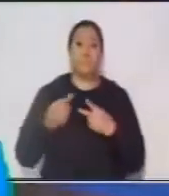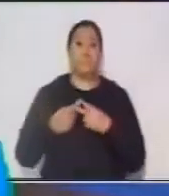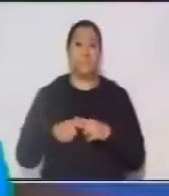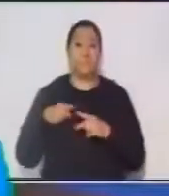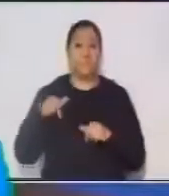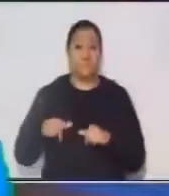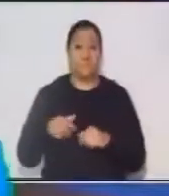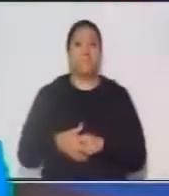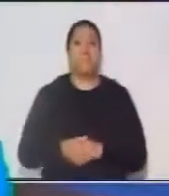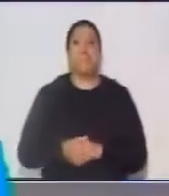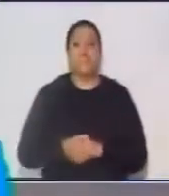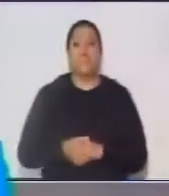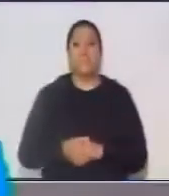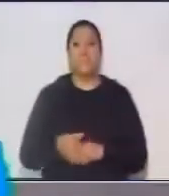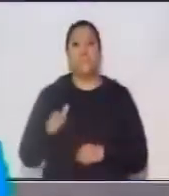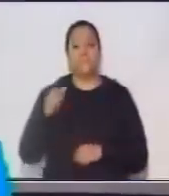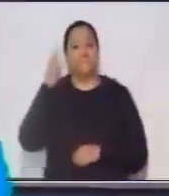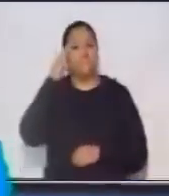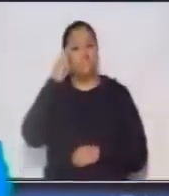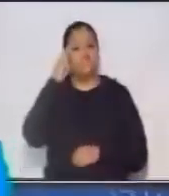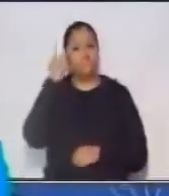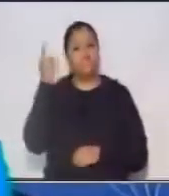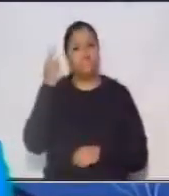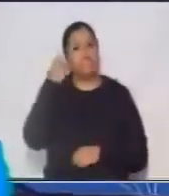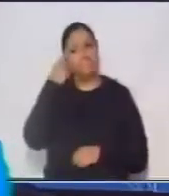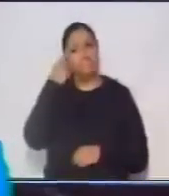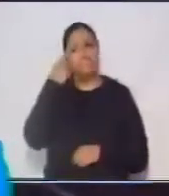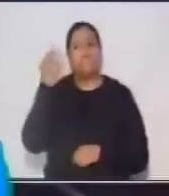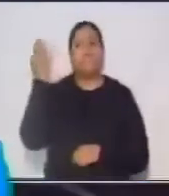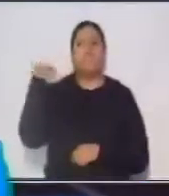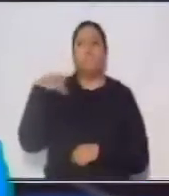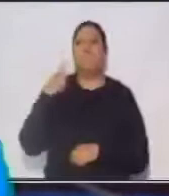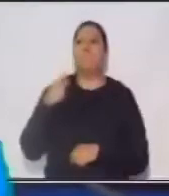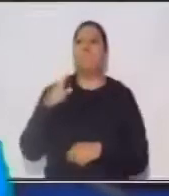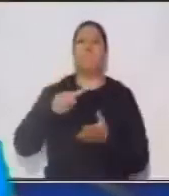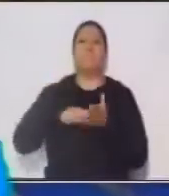entonces por recordar qué es un cuadrilátero.